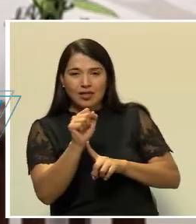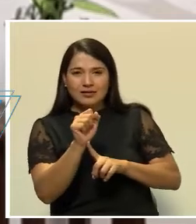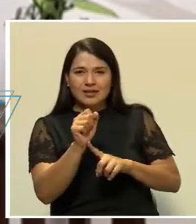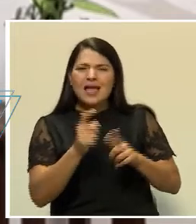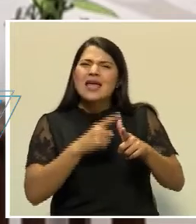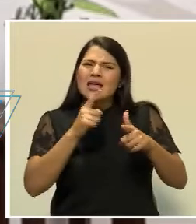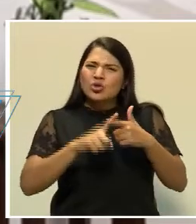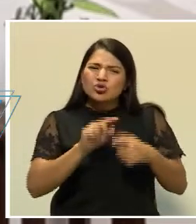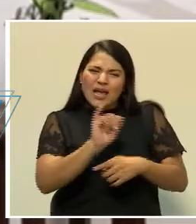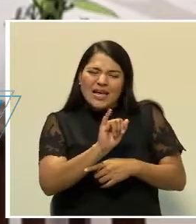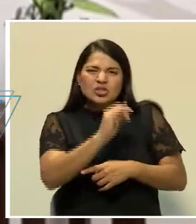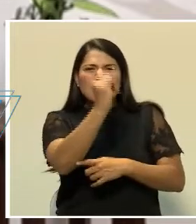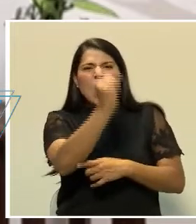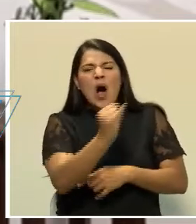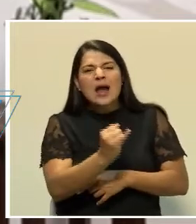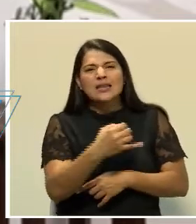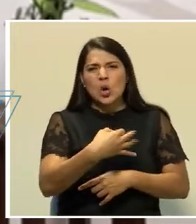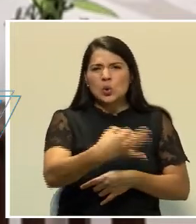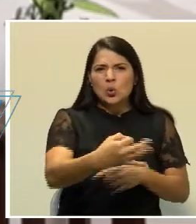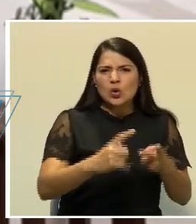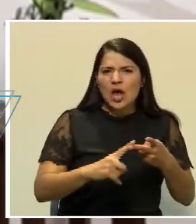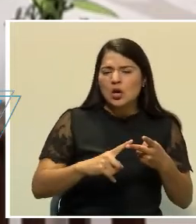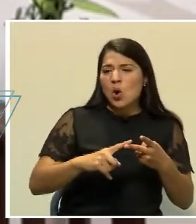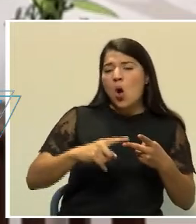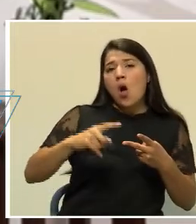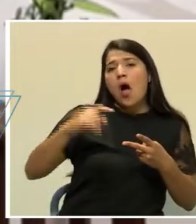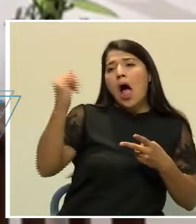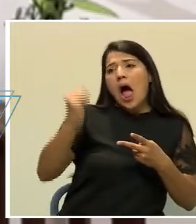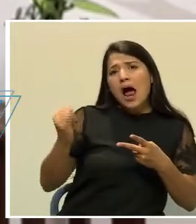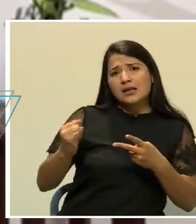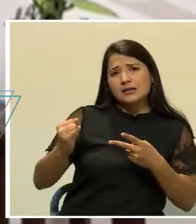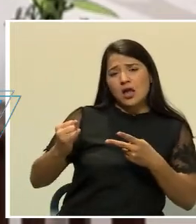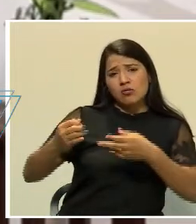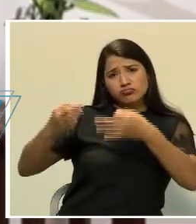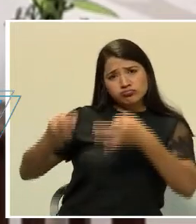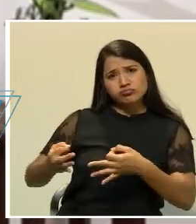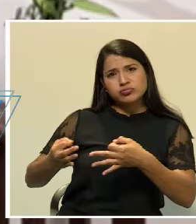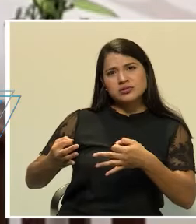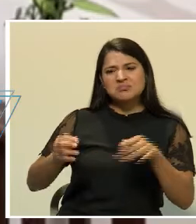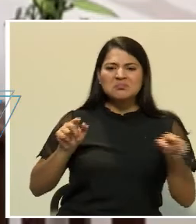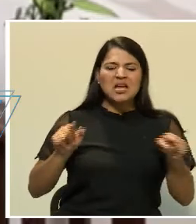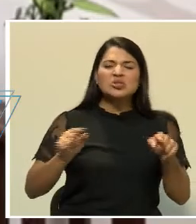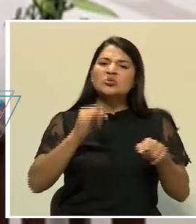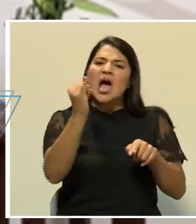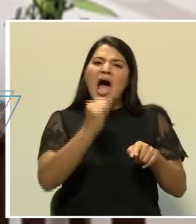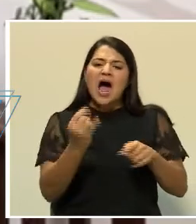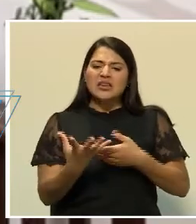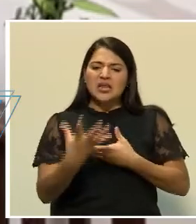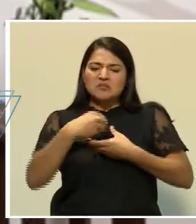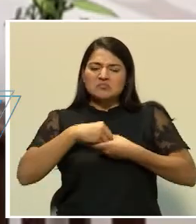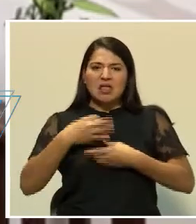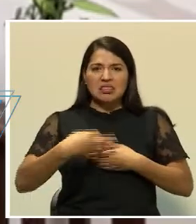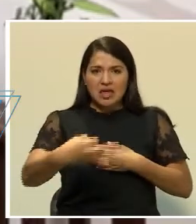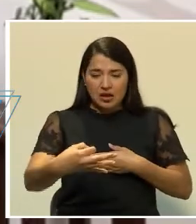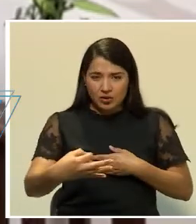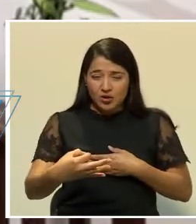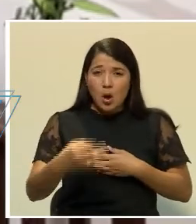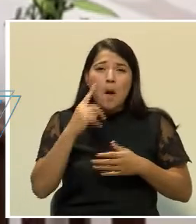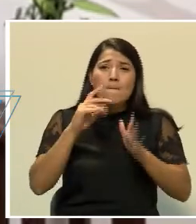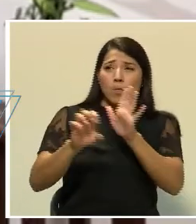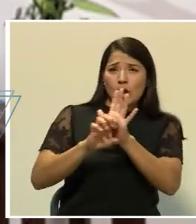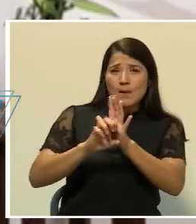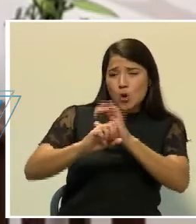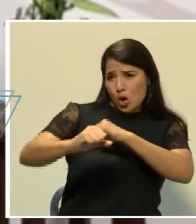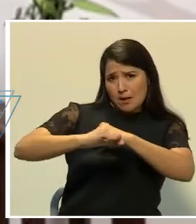que llamas de arte cotidiano o arte aplicado, realmente son formas de consumo de arte diario. Ahorita te ponía el ejemplo de las